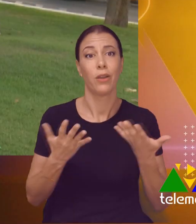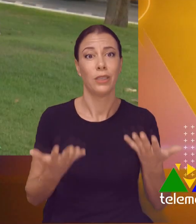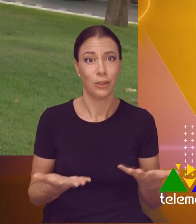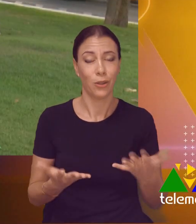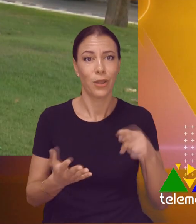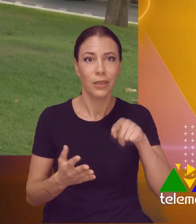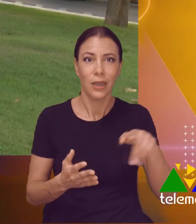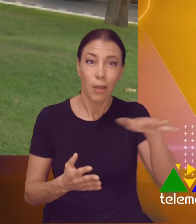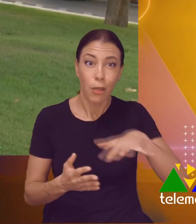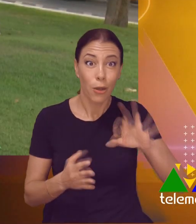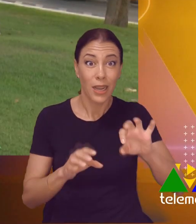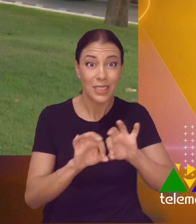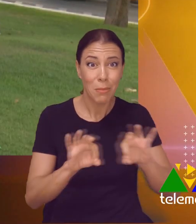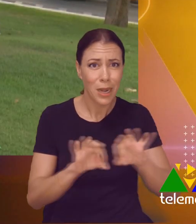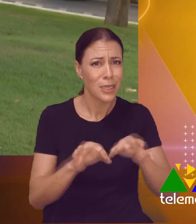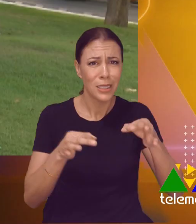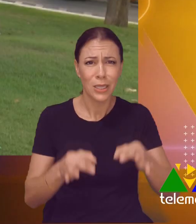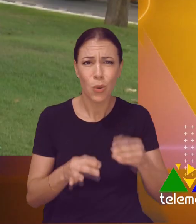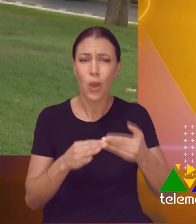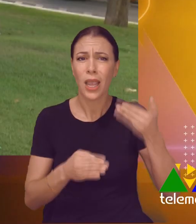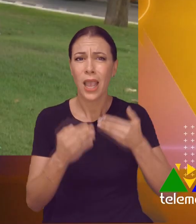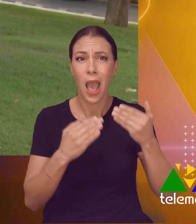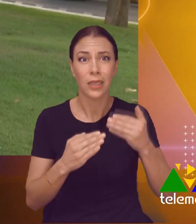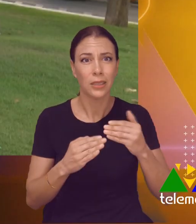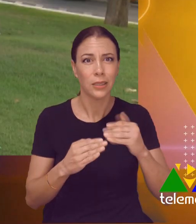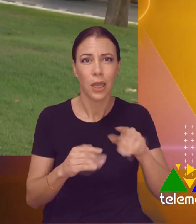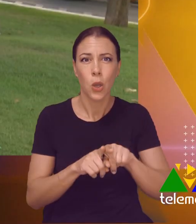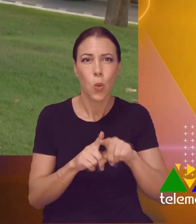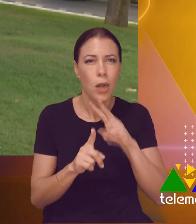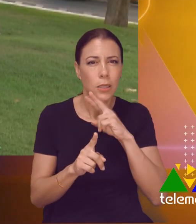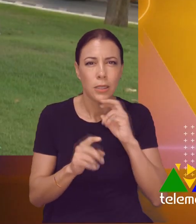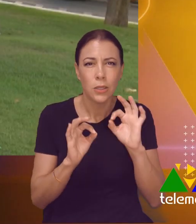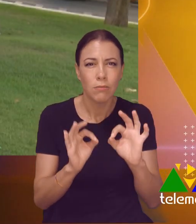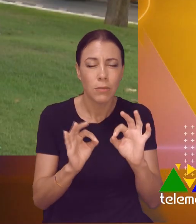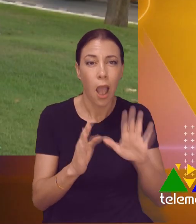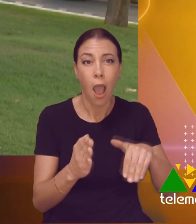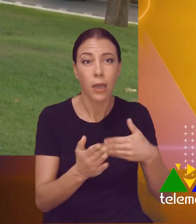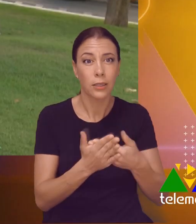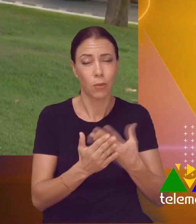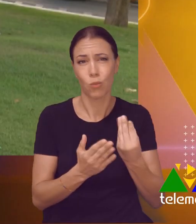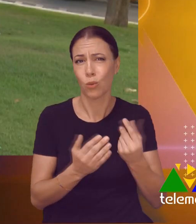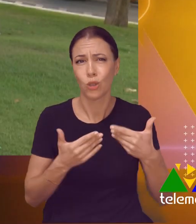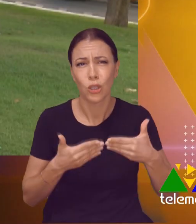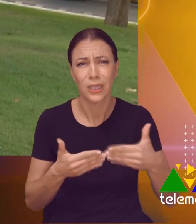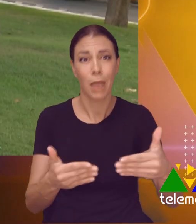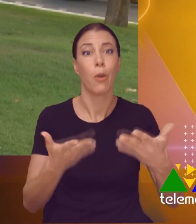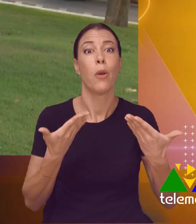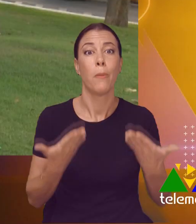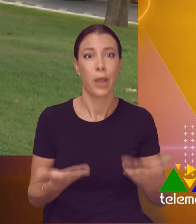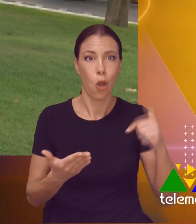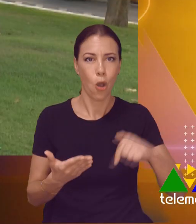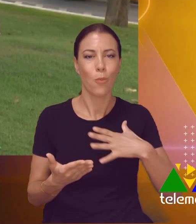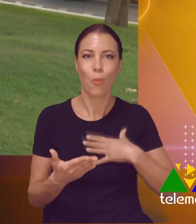Poco queda ya de aquella Esparraguera que seguramente había permanecido intacta durante mucho tiempo. Pero aún hoy todavía